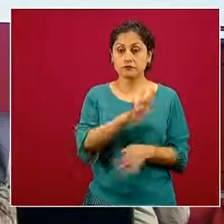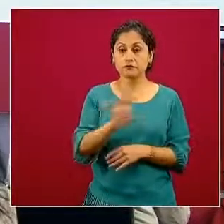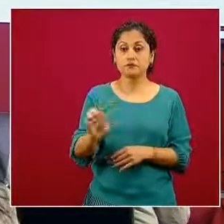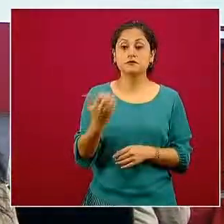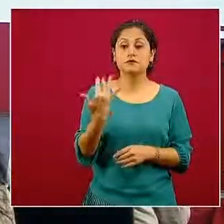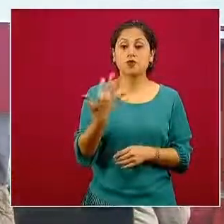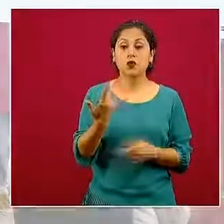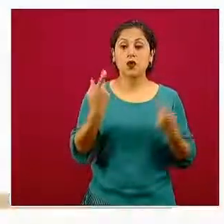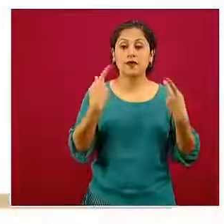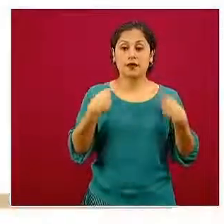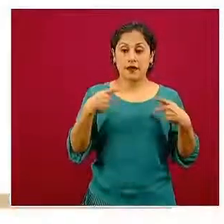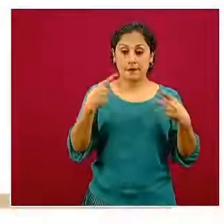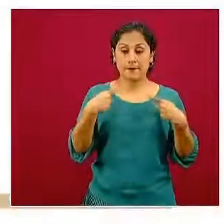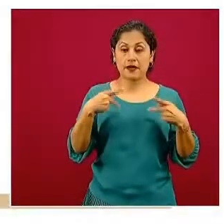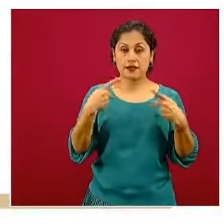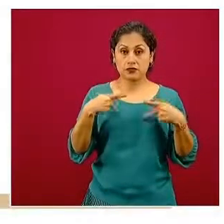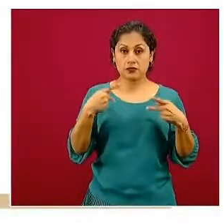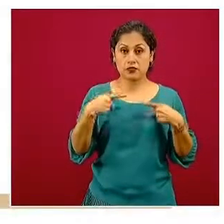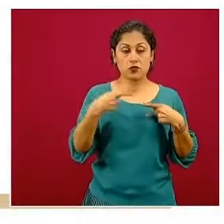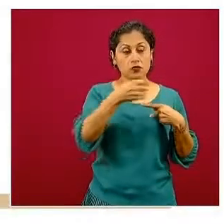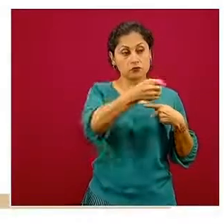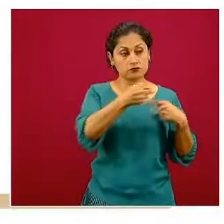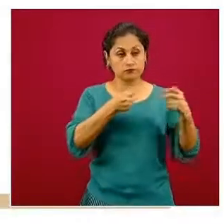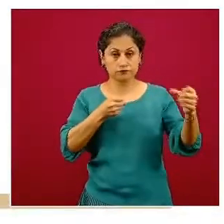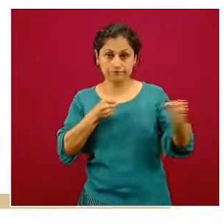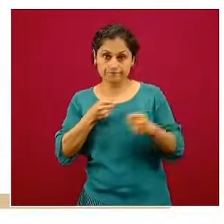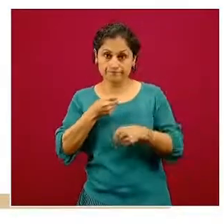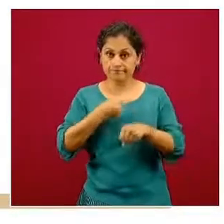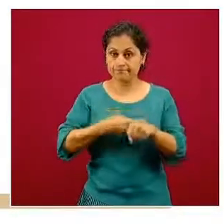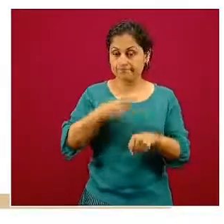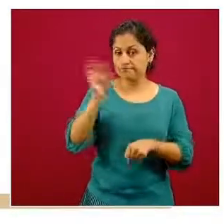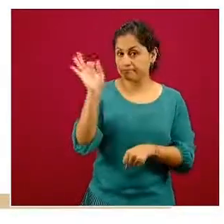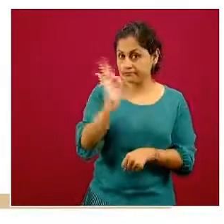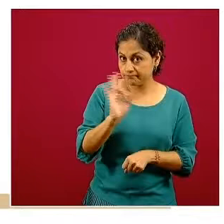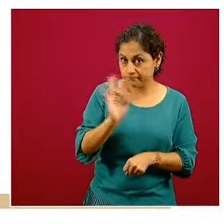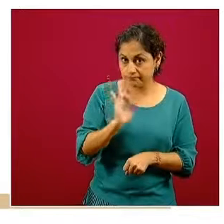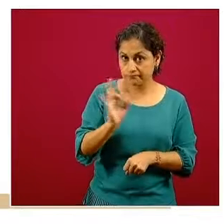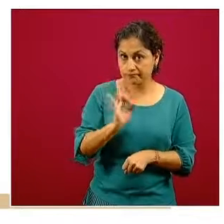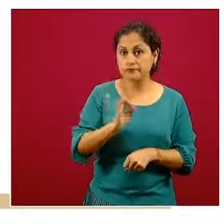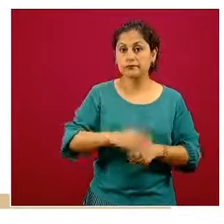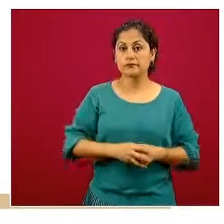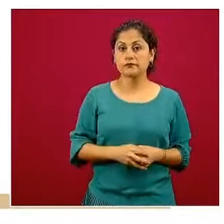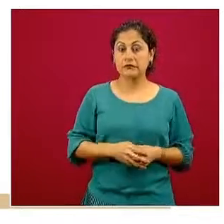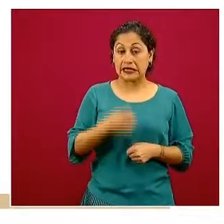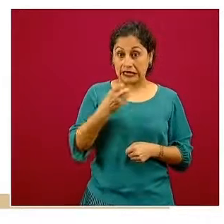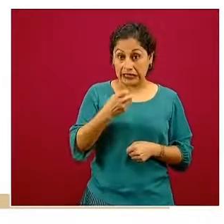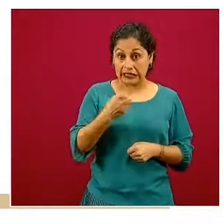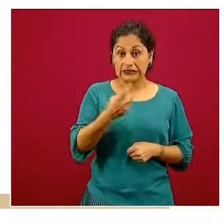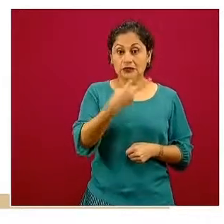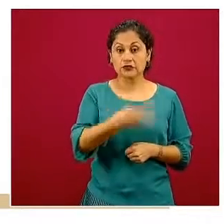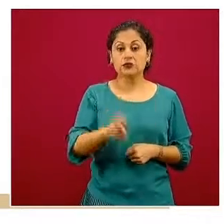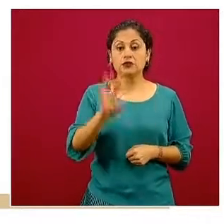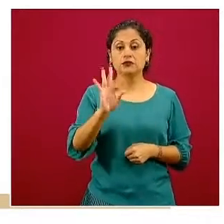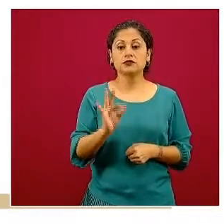488.550 las personas que han sido clasificadas como casos sospechosos. De estas, ya